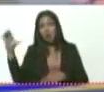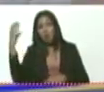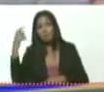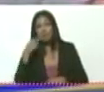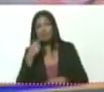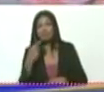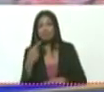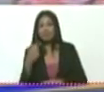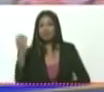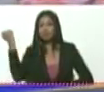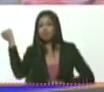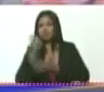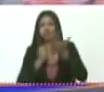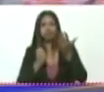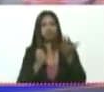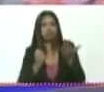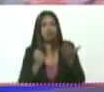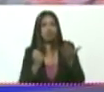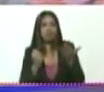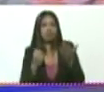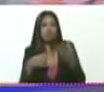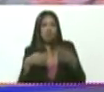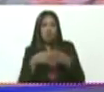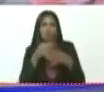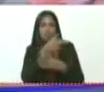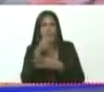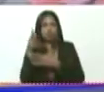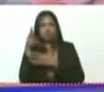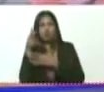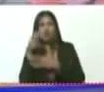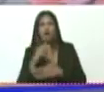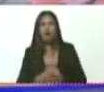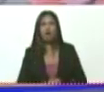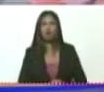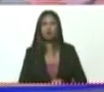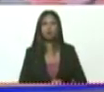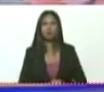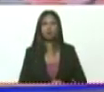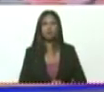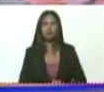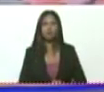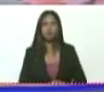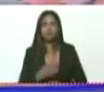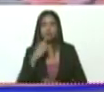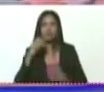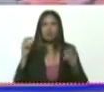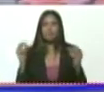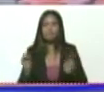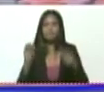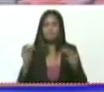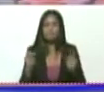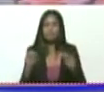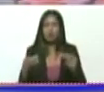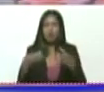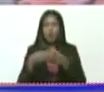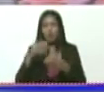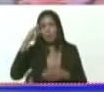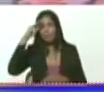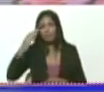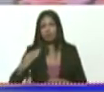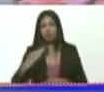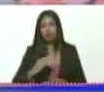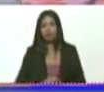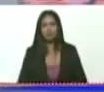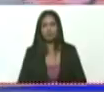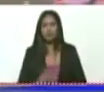de una matanza. Ellos hablaban del arranque de una conflagración militar